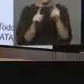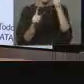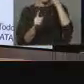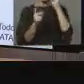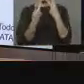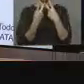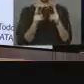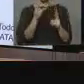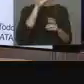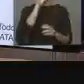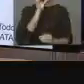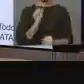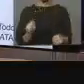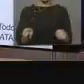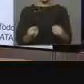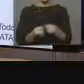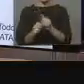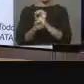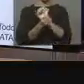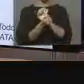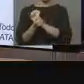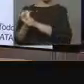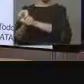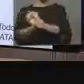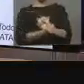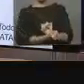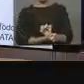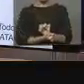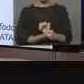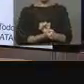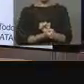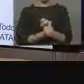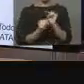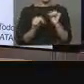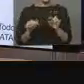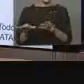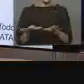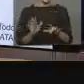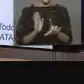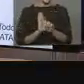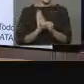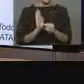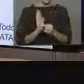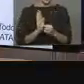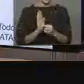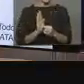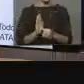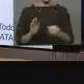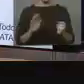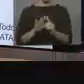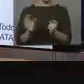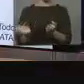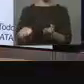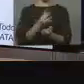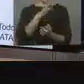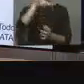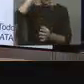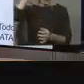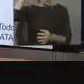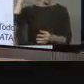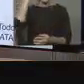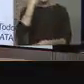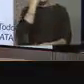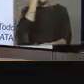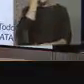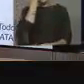libertad, la tolerancia, la igualdad y la fraternidad, ha ido confinado este tipo de legislaciones al baúl del olvido y la vergüenza.